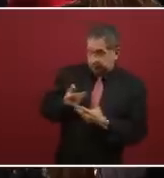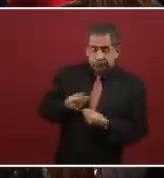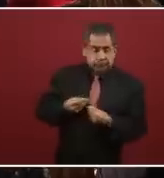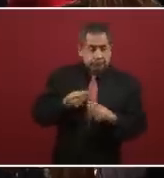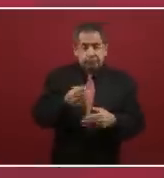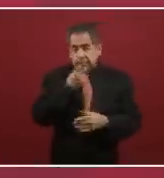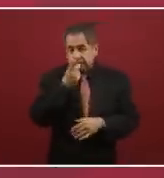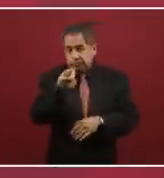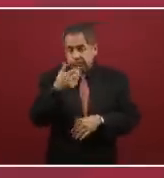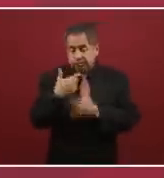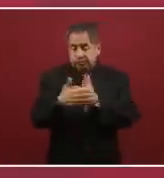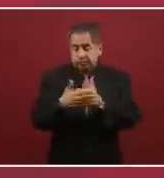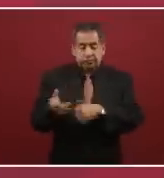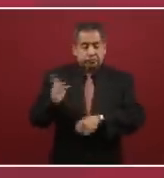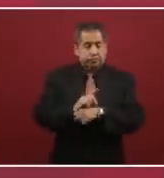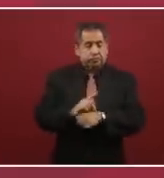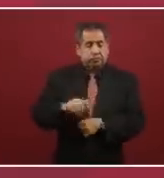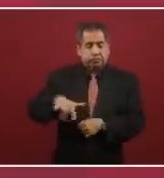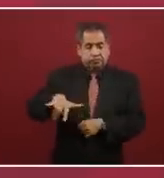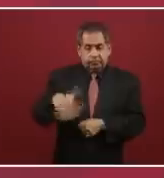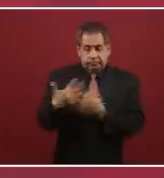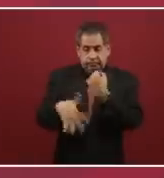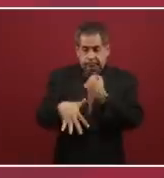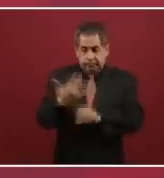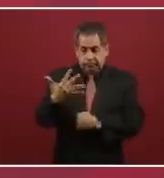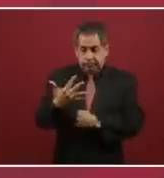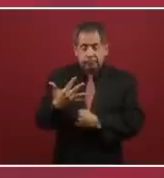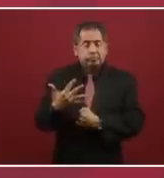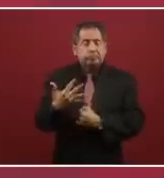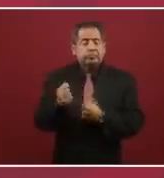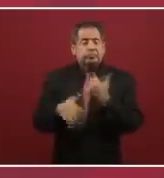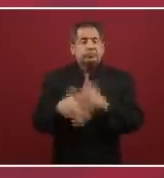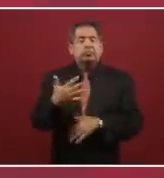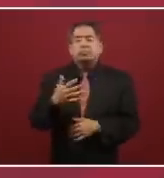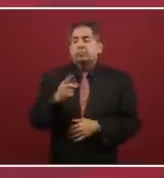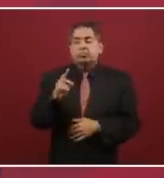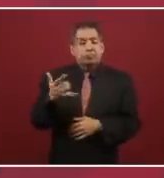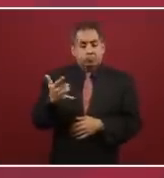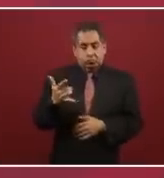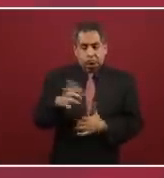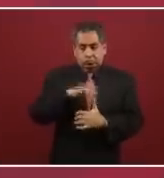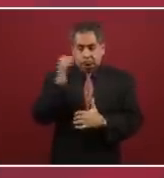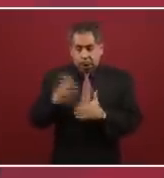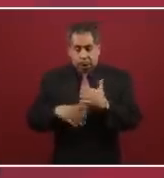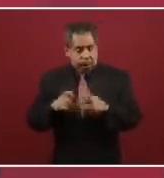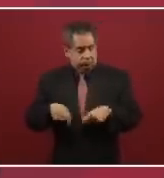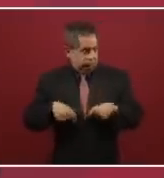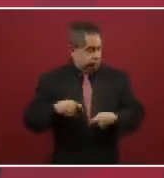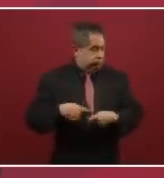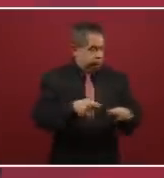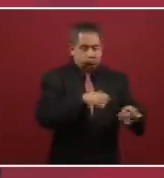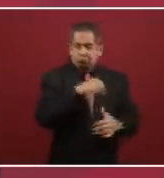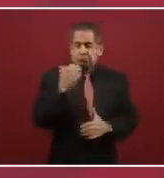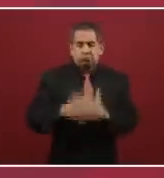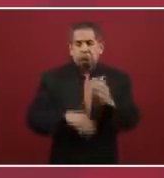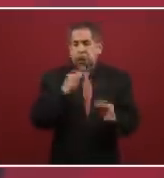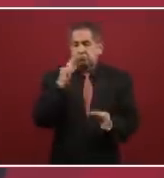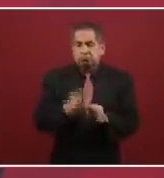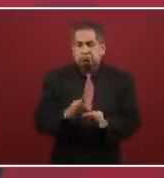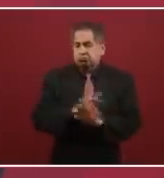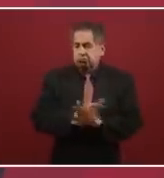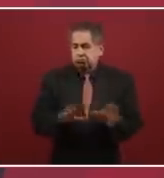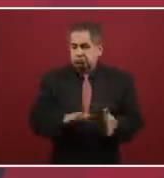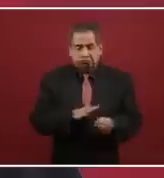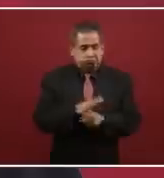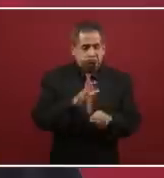día 15 de julio se termina de entregar todo